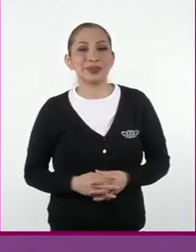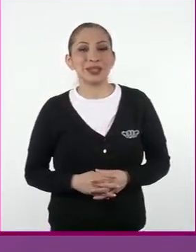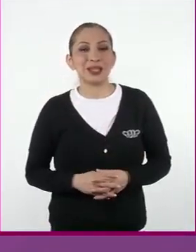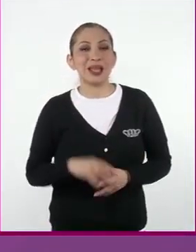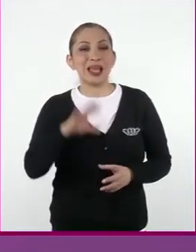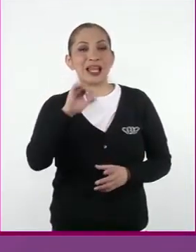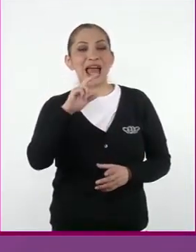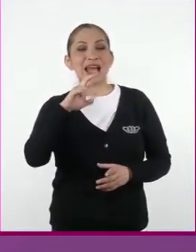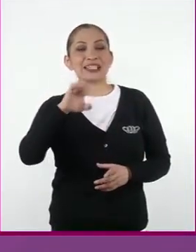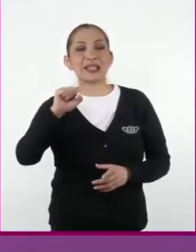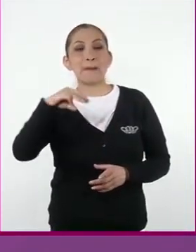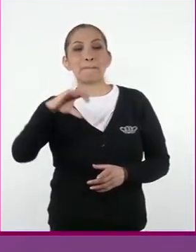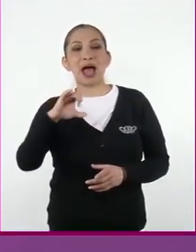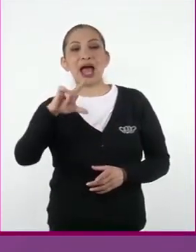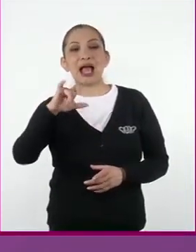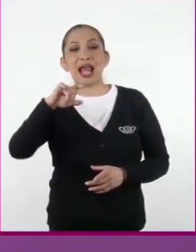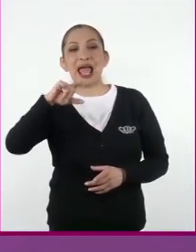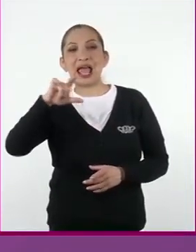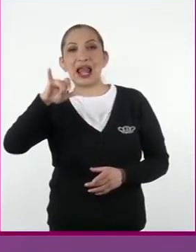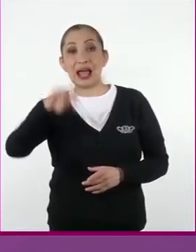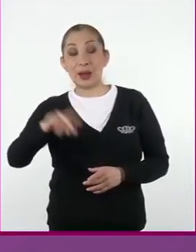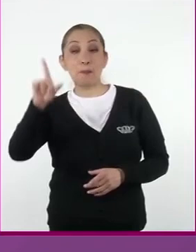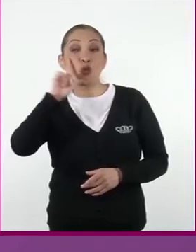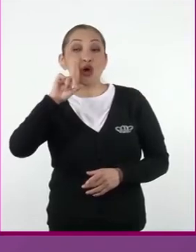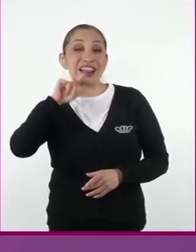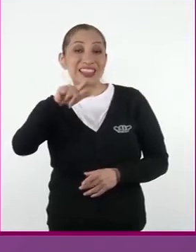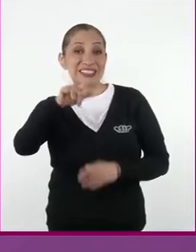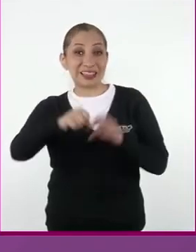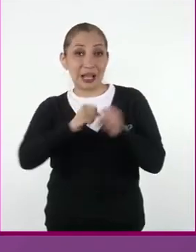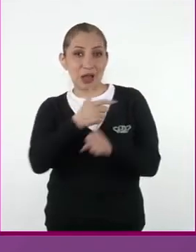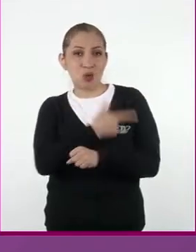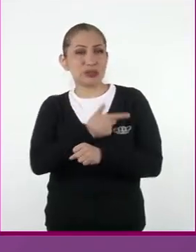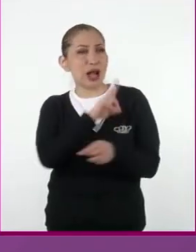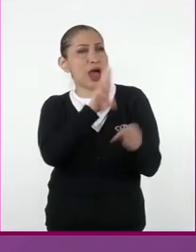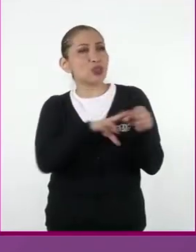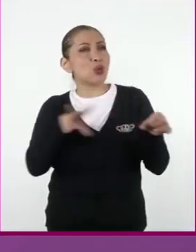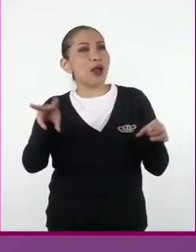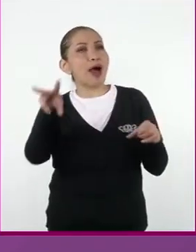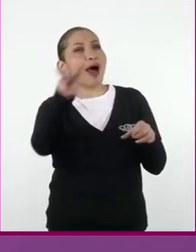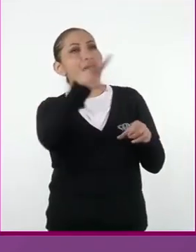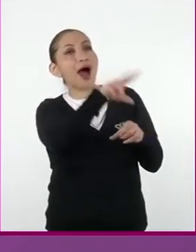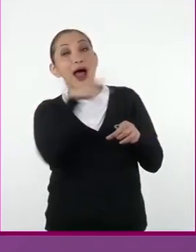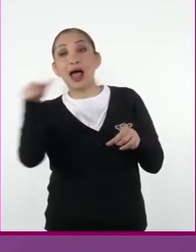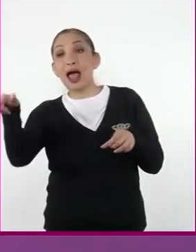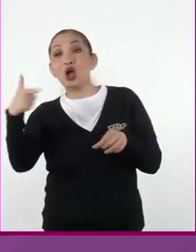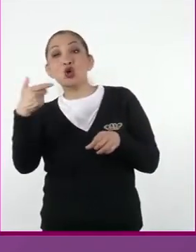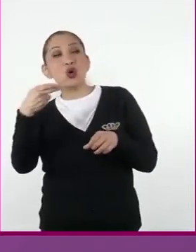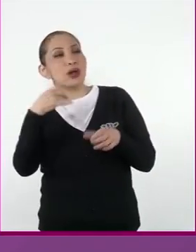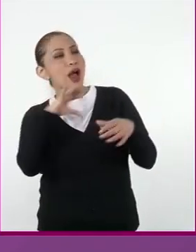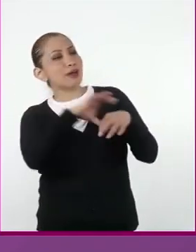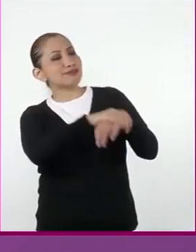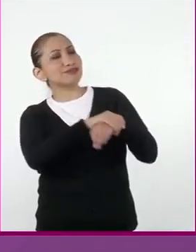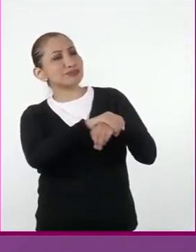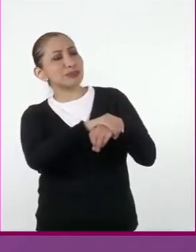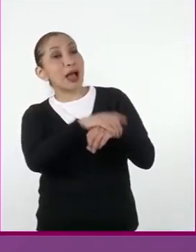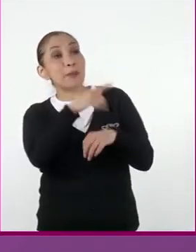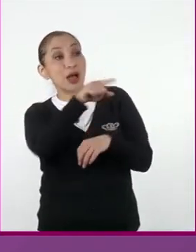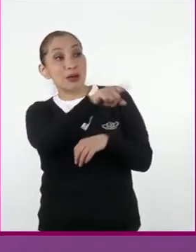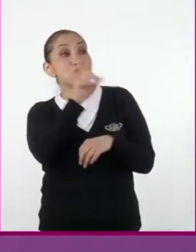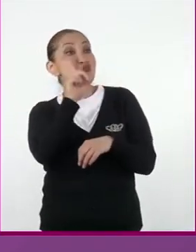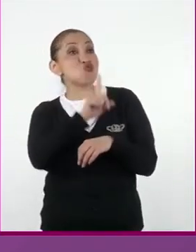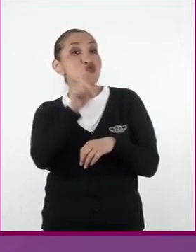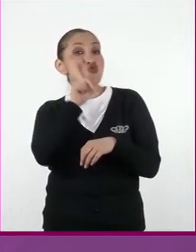Clarice McClelland es una joven de 17 años a la que le gusta la naturaleza y de la que Guy se hace amigo. Pero luego